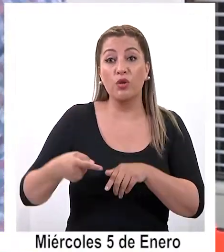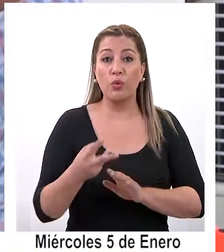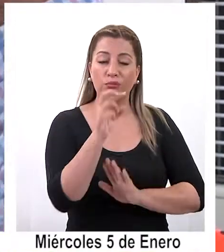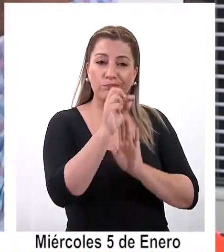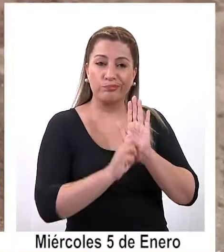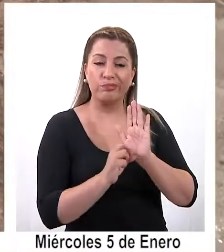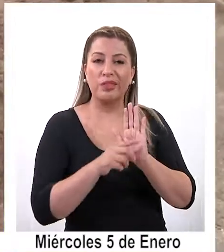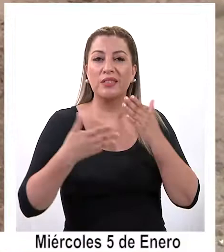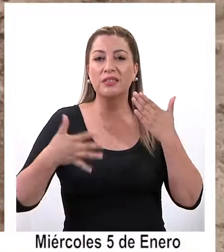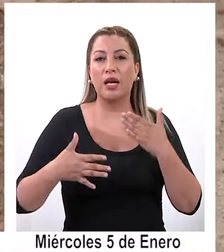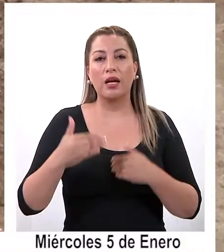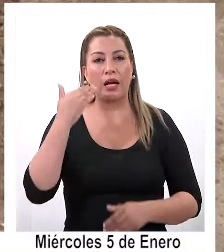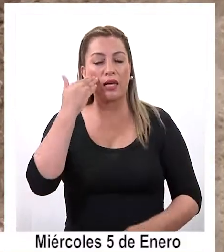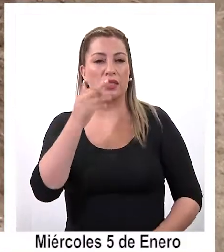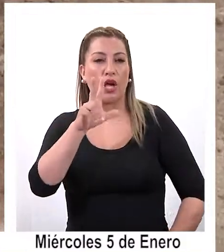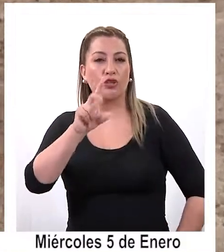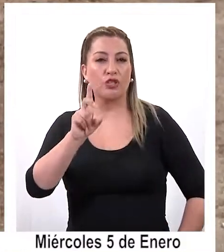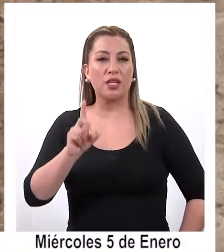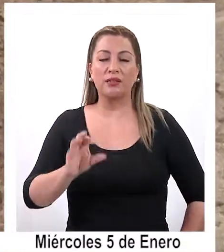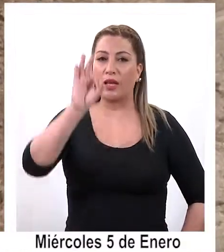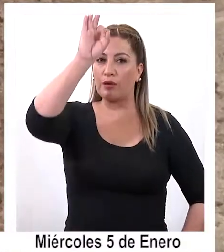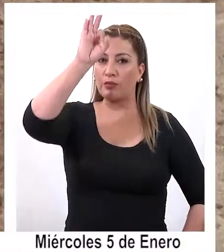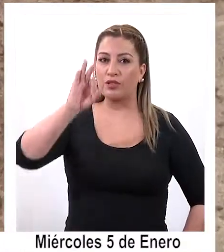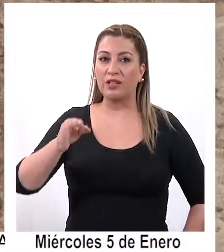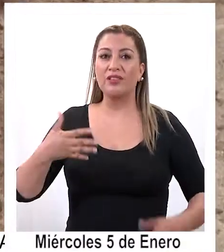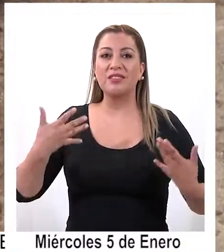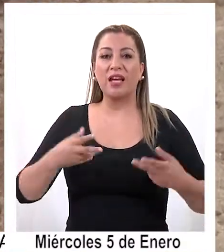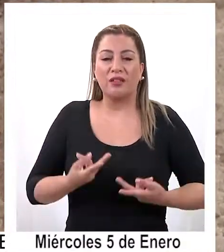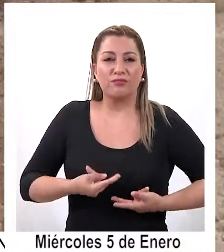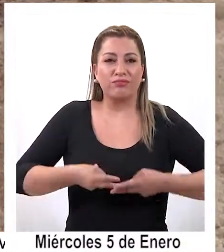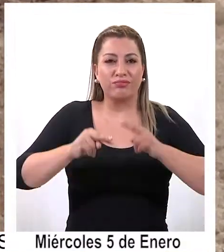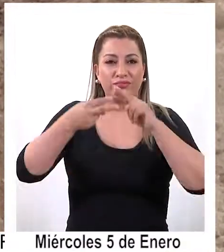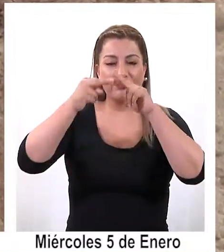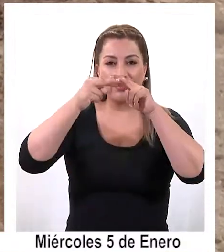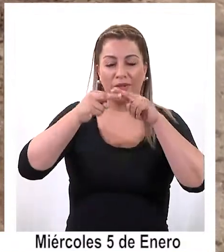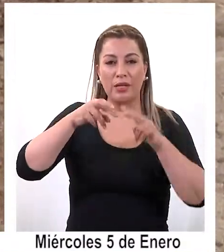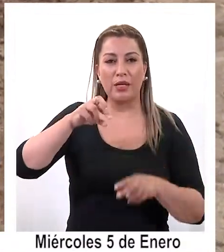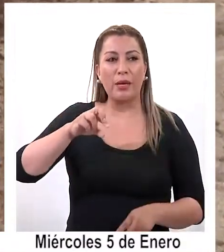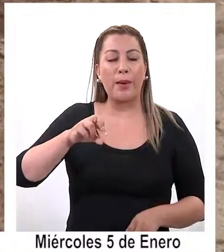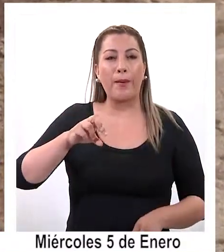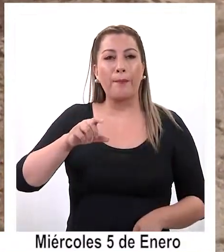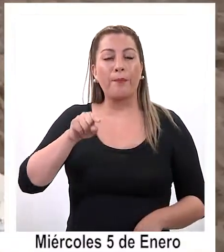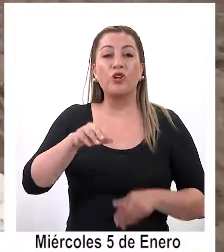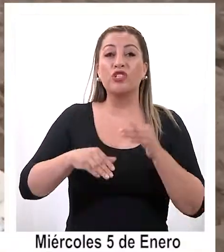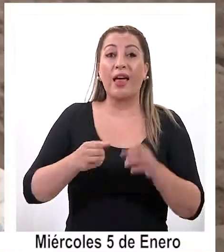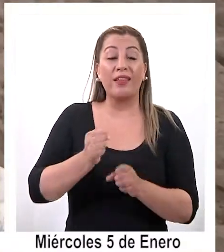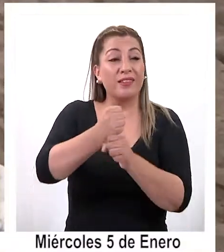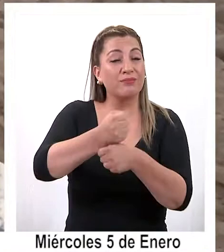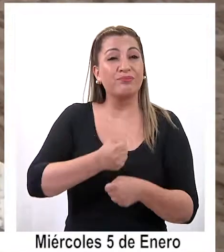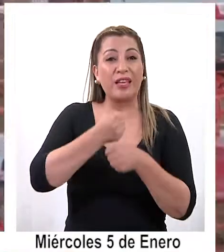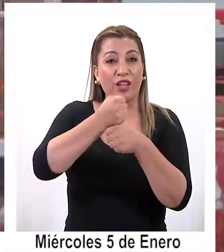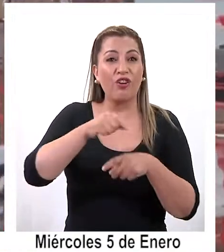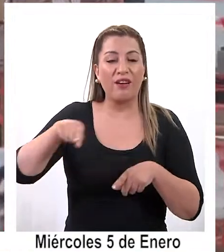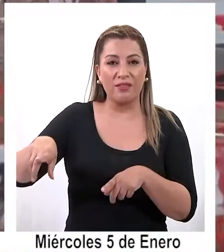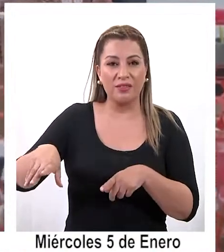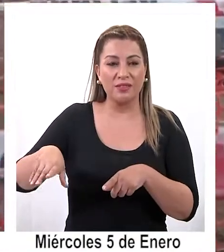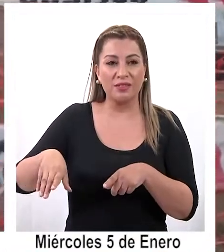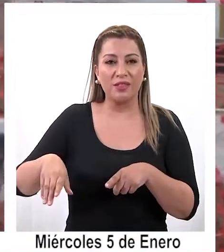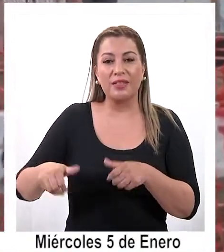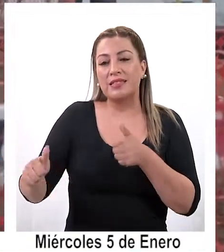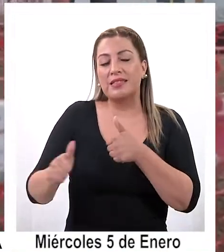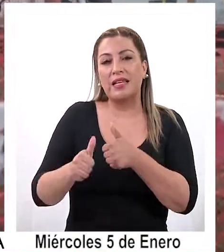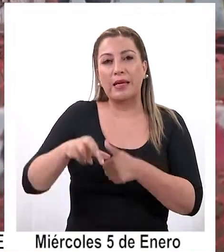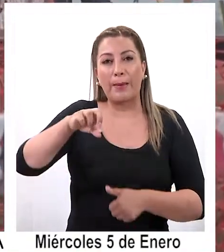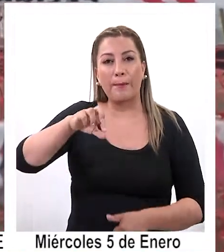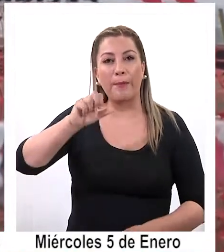Uno de estos bordea el 80% de ejecución en la Posa de los Caballos, conectando el lado sur de Península